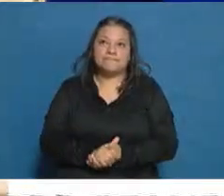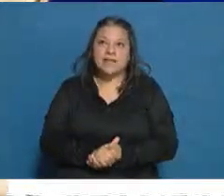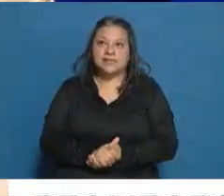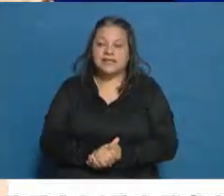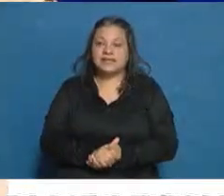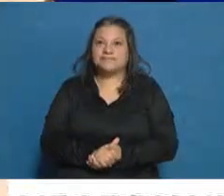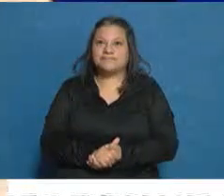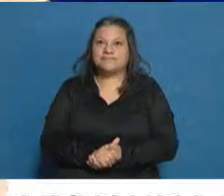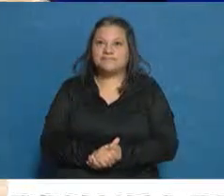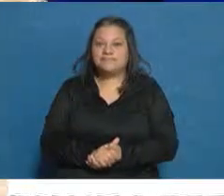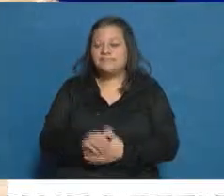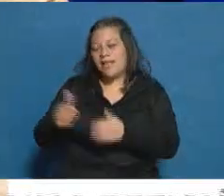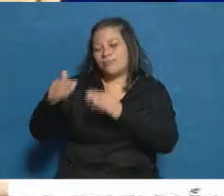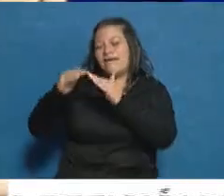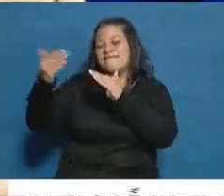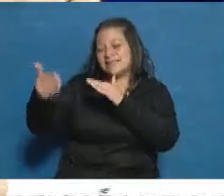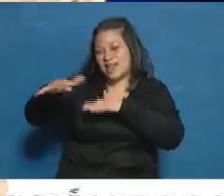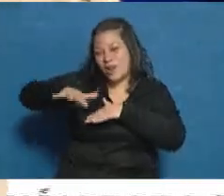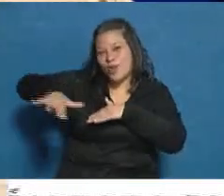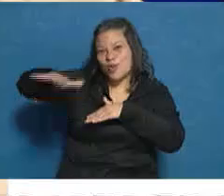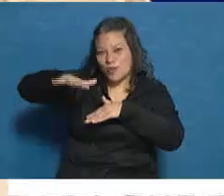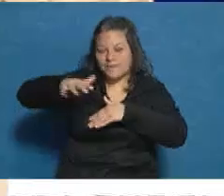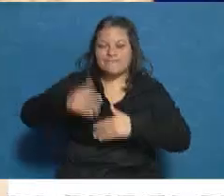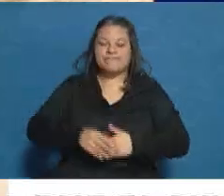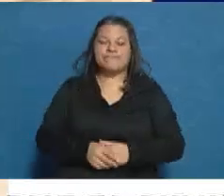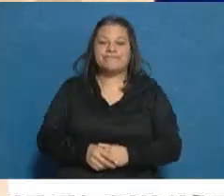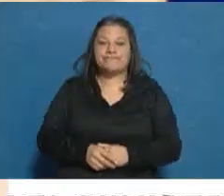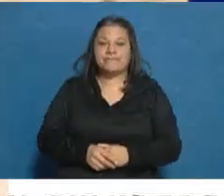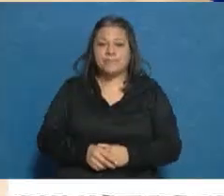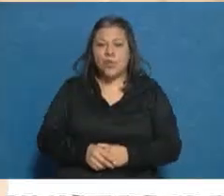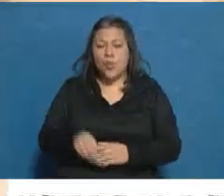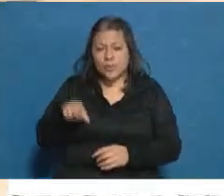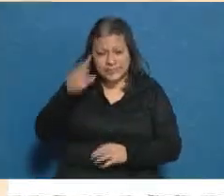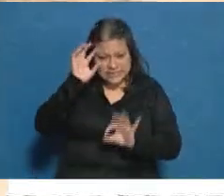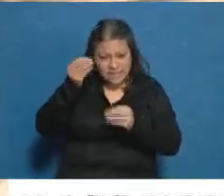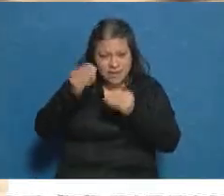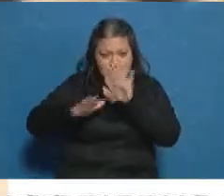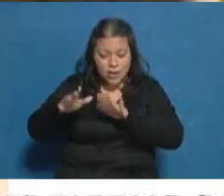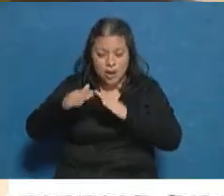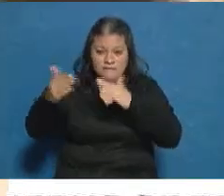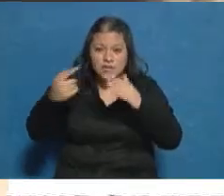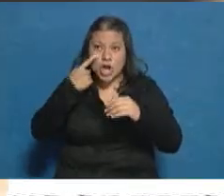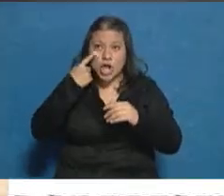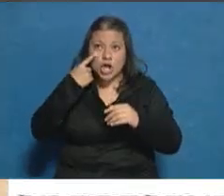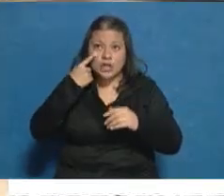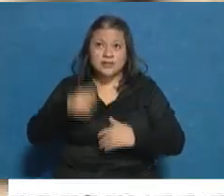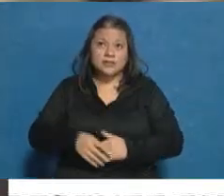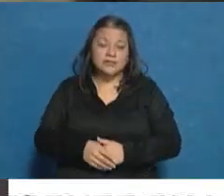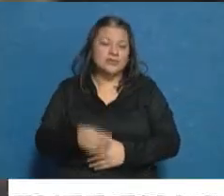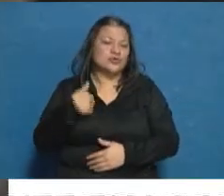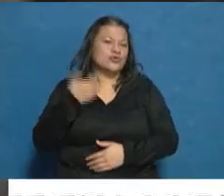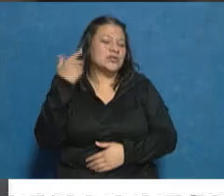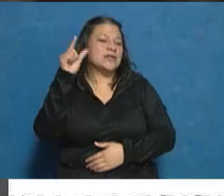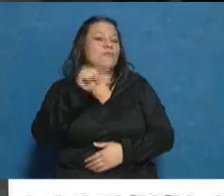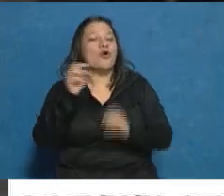Sí, Laura, tengo por aquí una vecina de la zona, ¿está al tanto de lo que pasó? ¿Los conocía, los vecinos? No, yo hace poquito